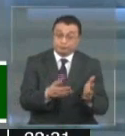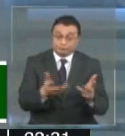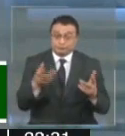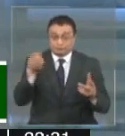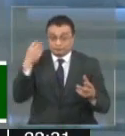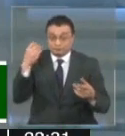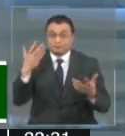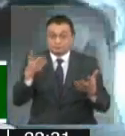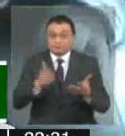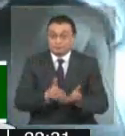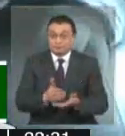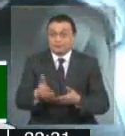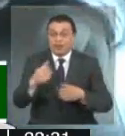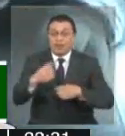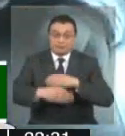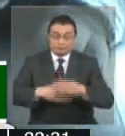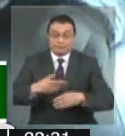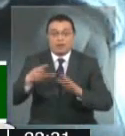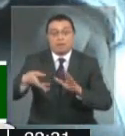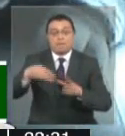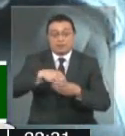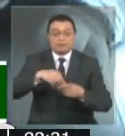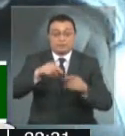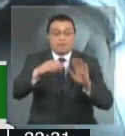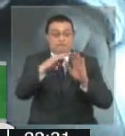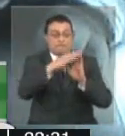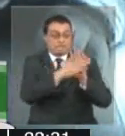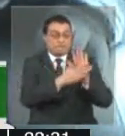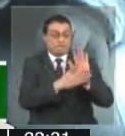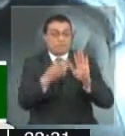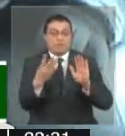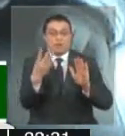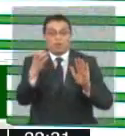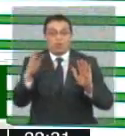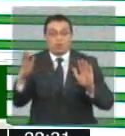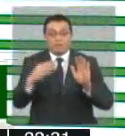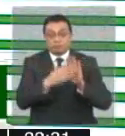Una tarea. Sí, para también hacer dentro de la página para que se pueda apoyar. Pero igual